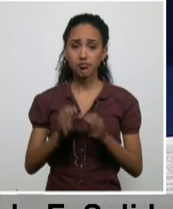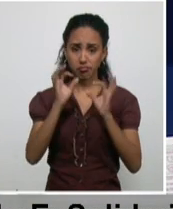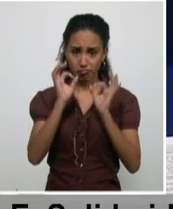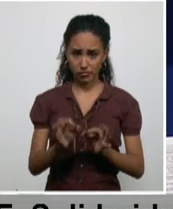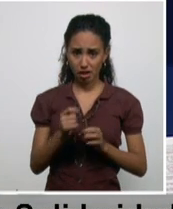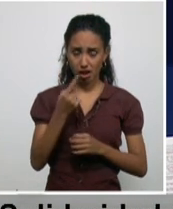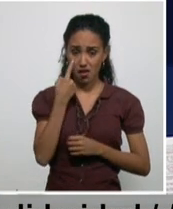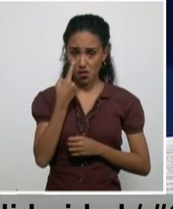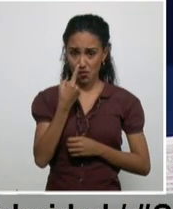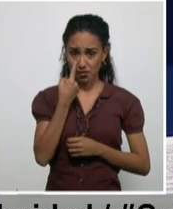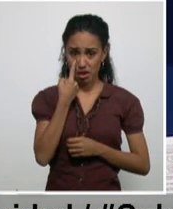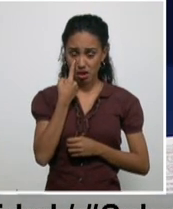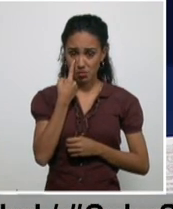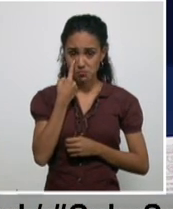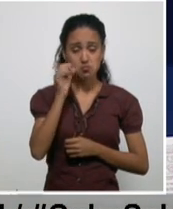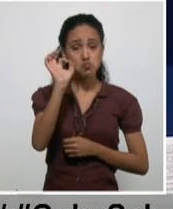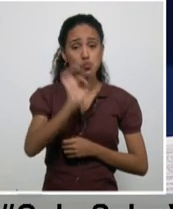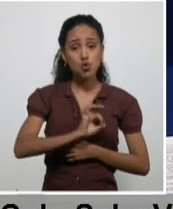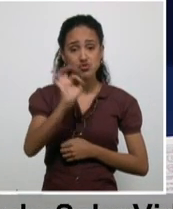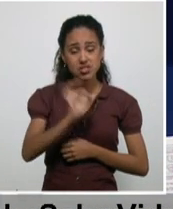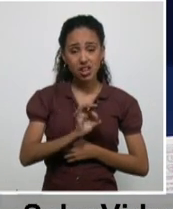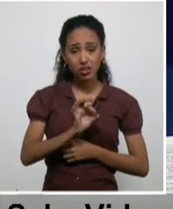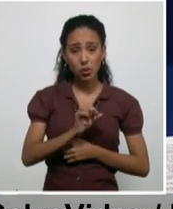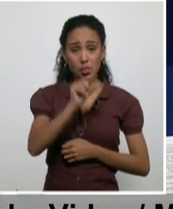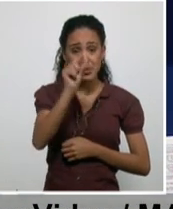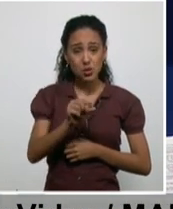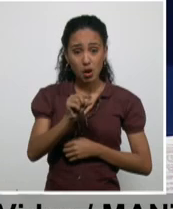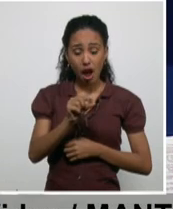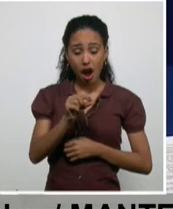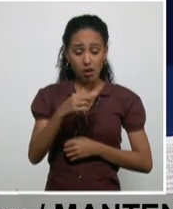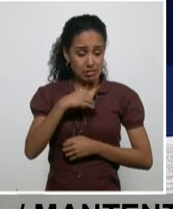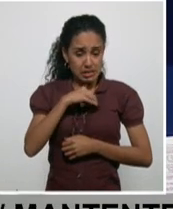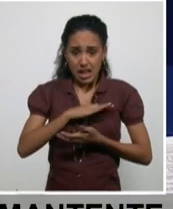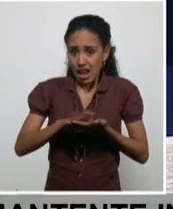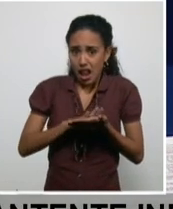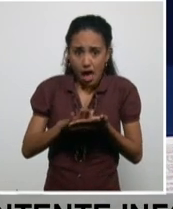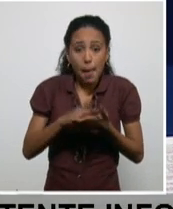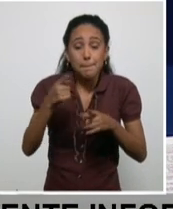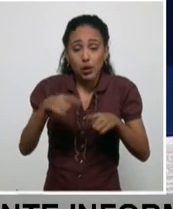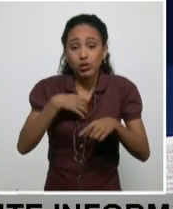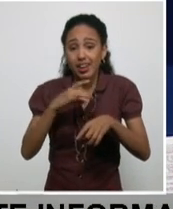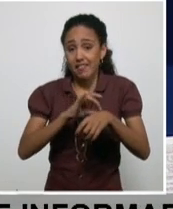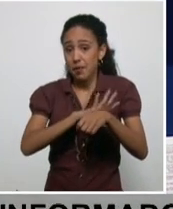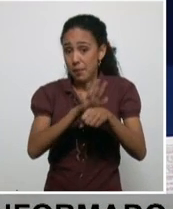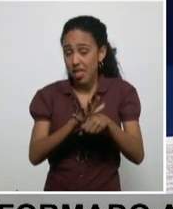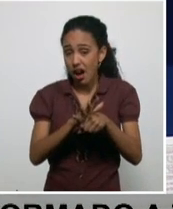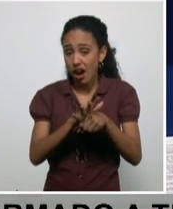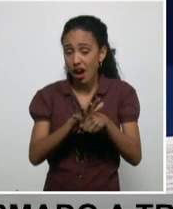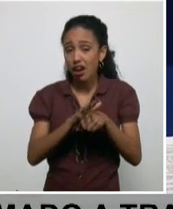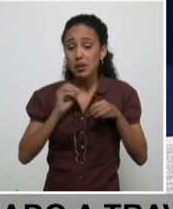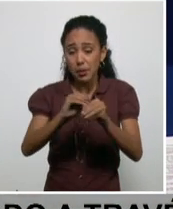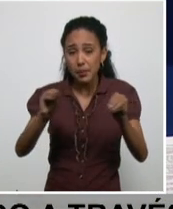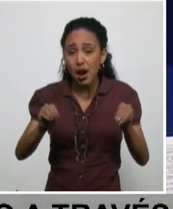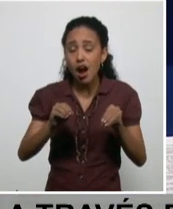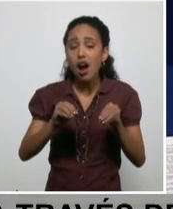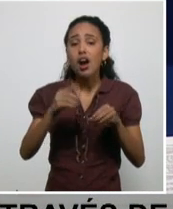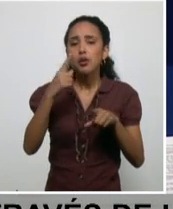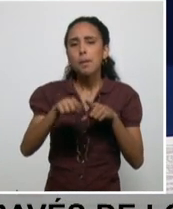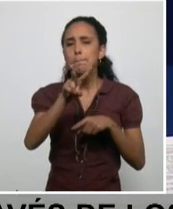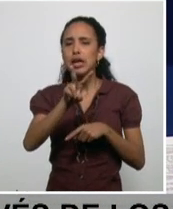que el porcentaje de transmisión asintomático y presintomático oscila entre un